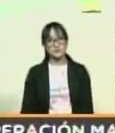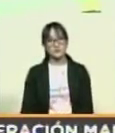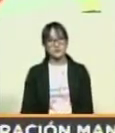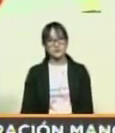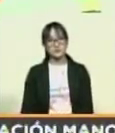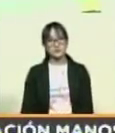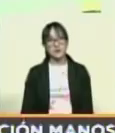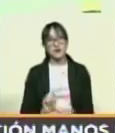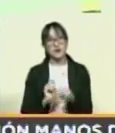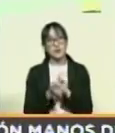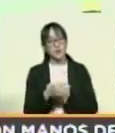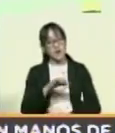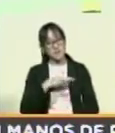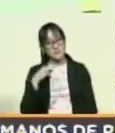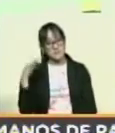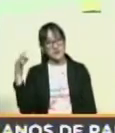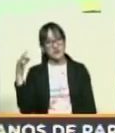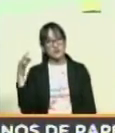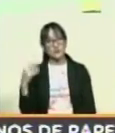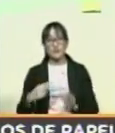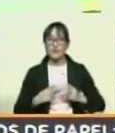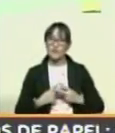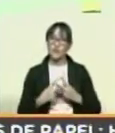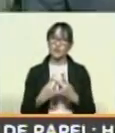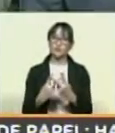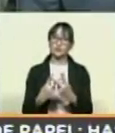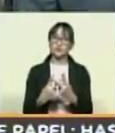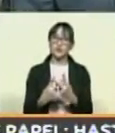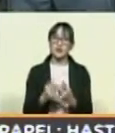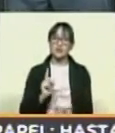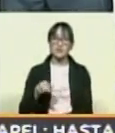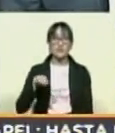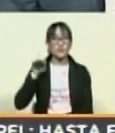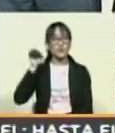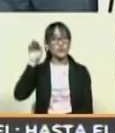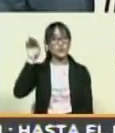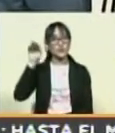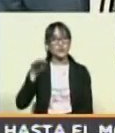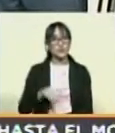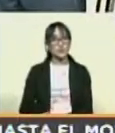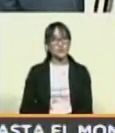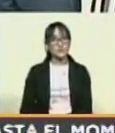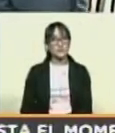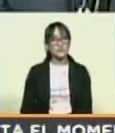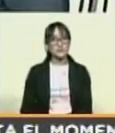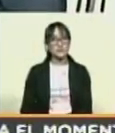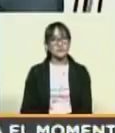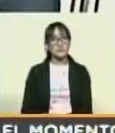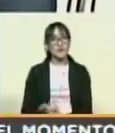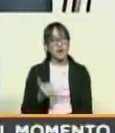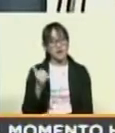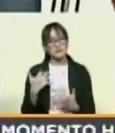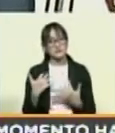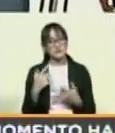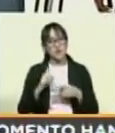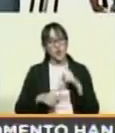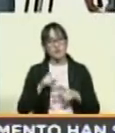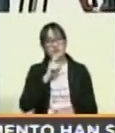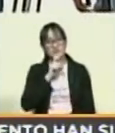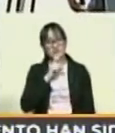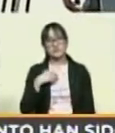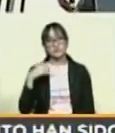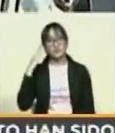A renovar el espíritu, la energía, la voluntad. Vamos al futuro. Hay muchas cosas que superar. Hay muchas dificultades,